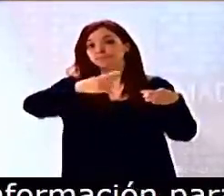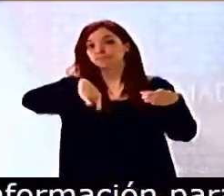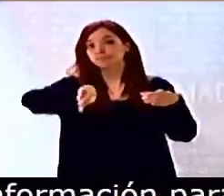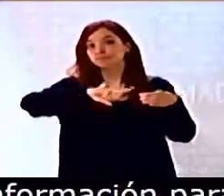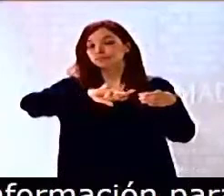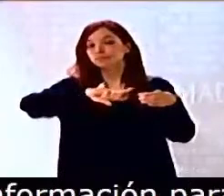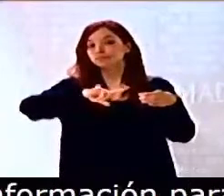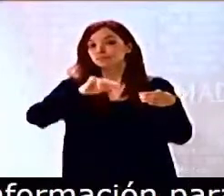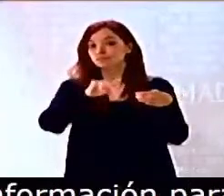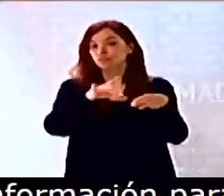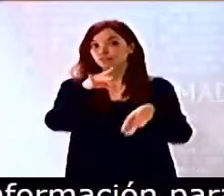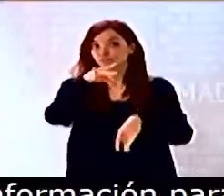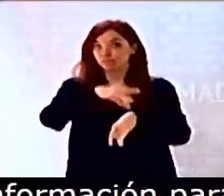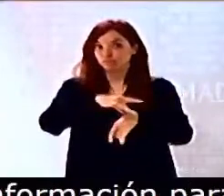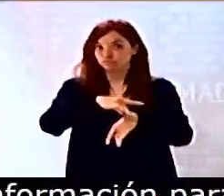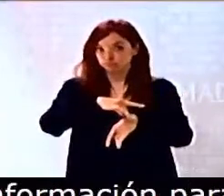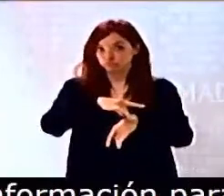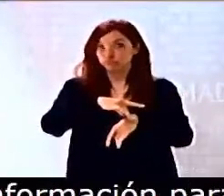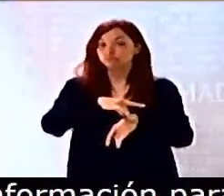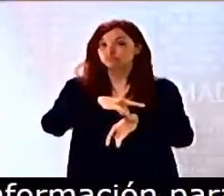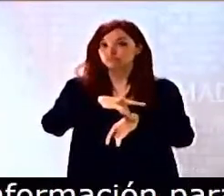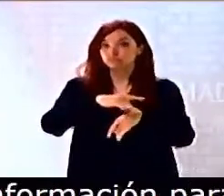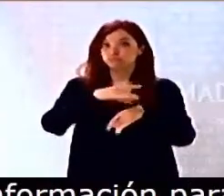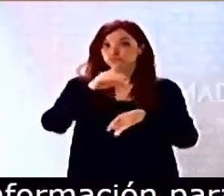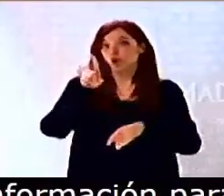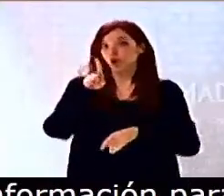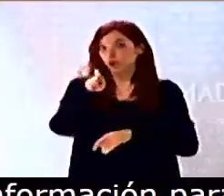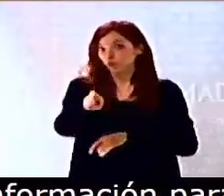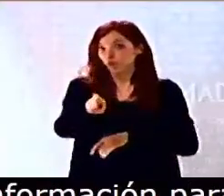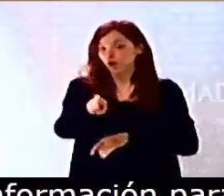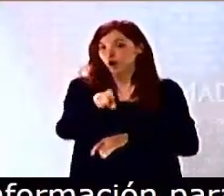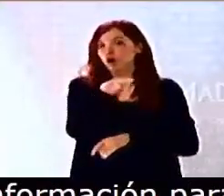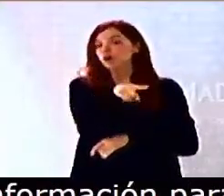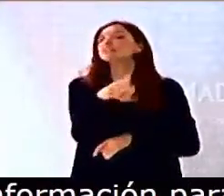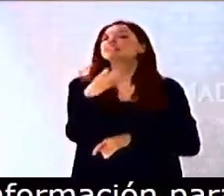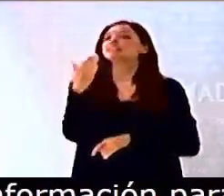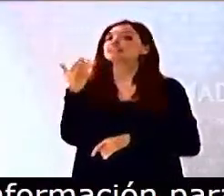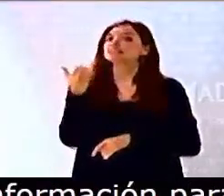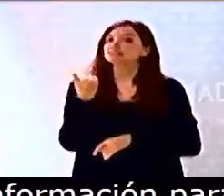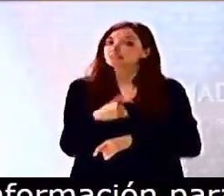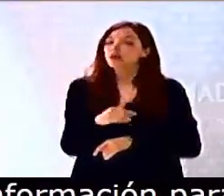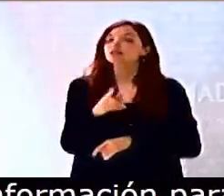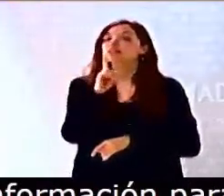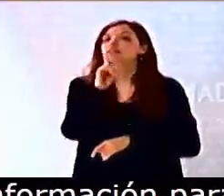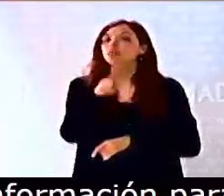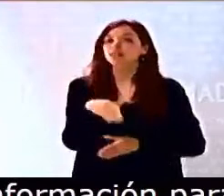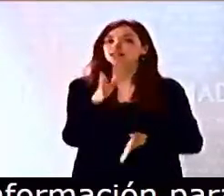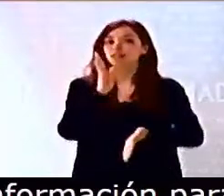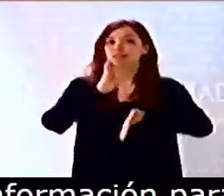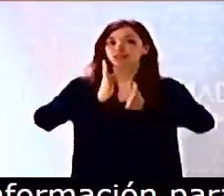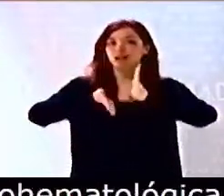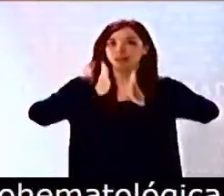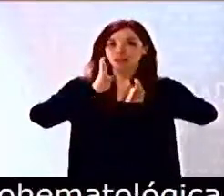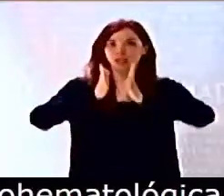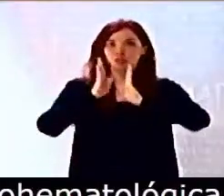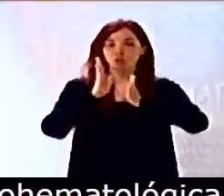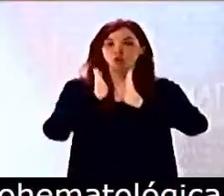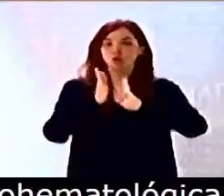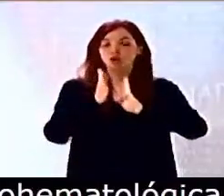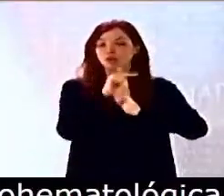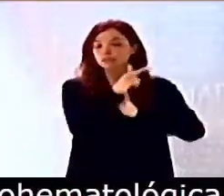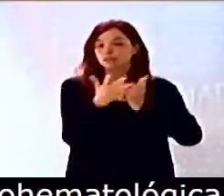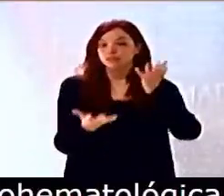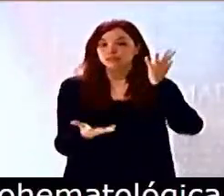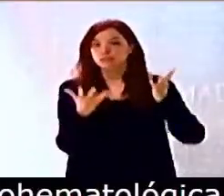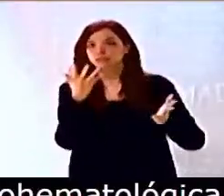que, teniendo una enfermedad oncohematológica, está recibiendo en este momento un tratamiento que le compromete